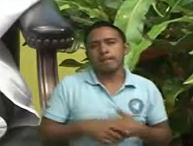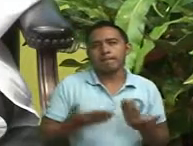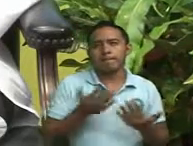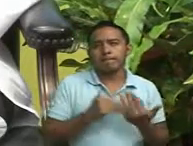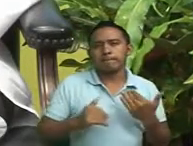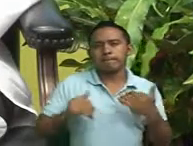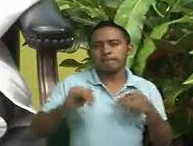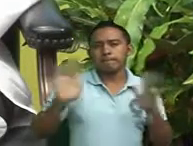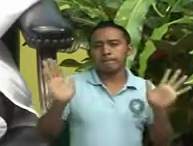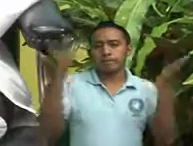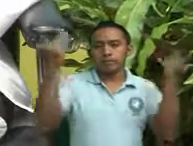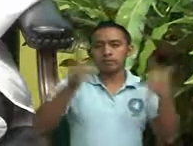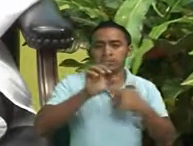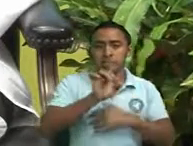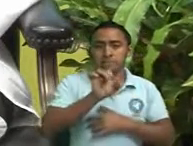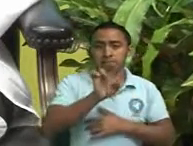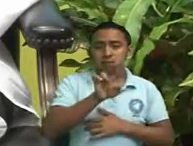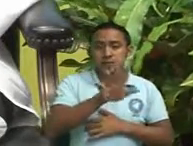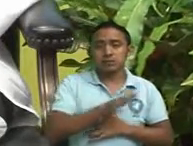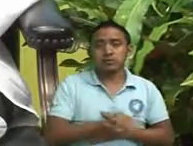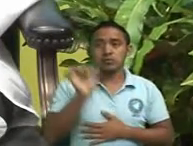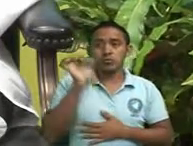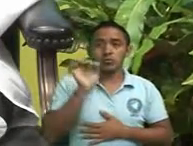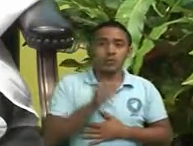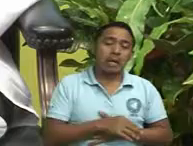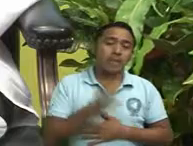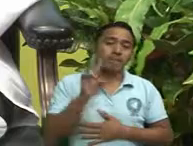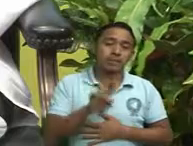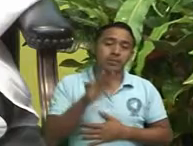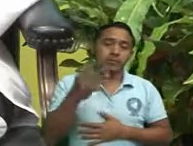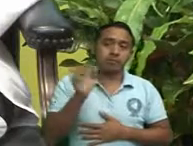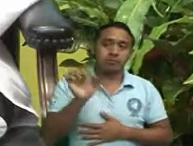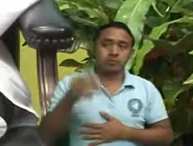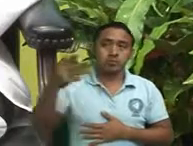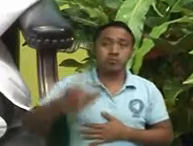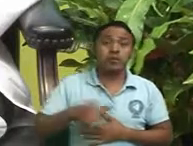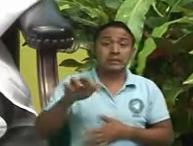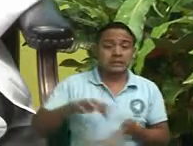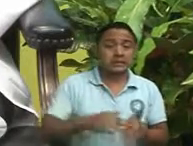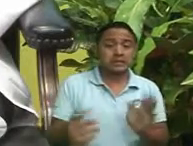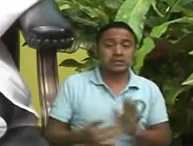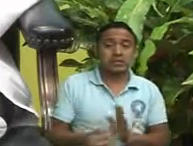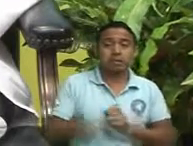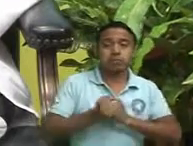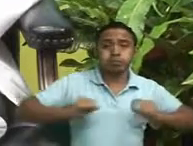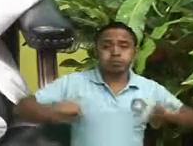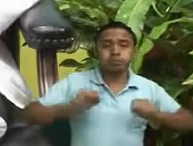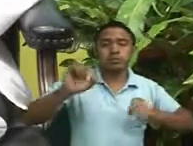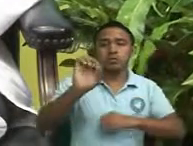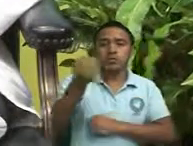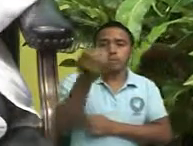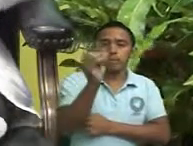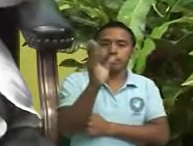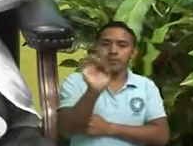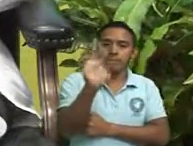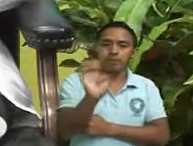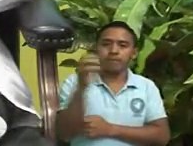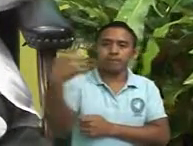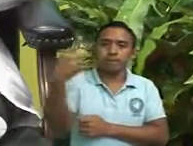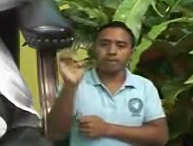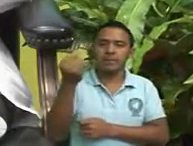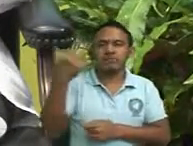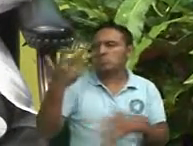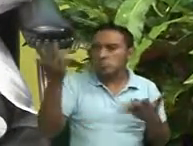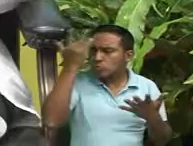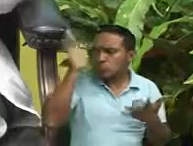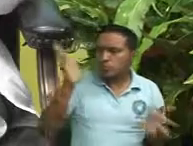mayor de 25 a 29.9, estamos hablando de un sobrepeso. Yeah. Ahí es donde vos te das cuenta. ¿Y eso cómo lo